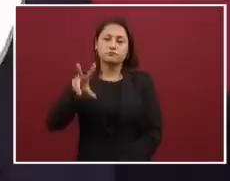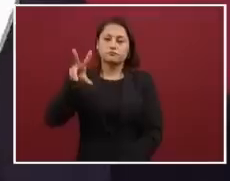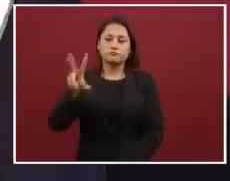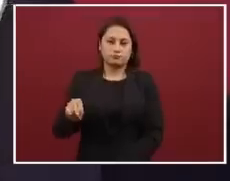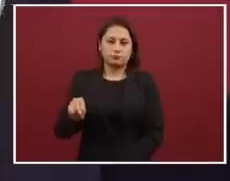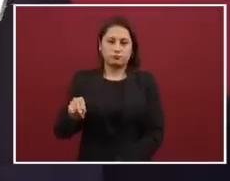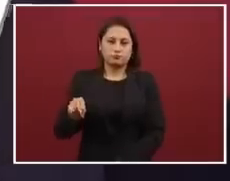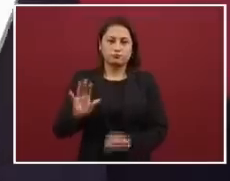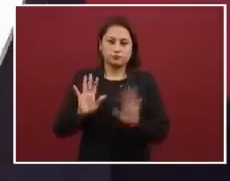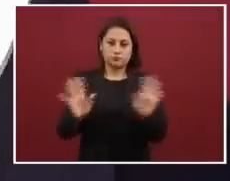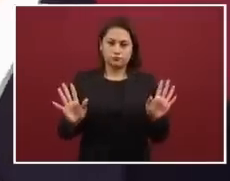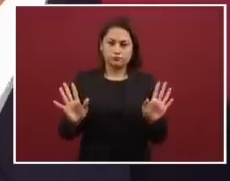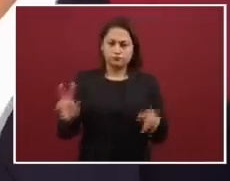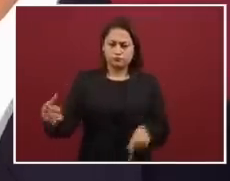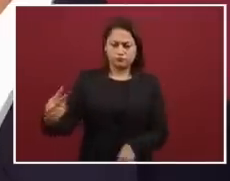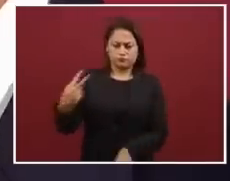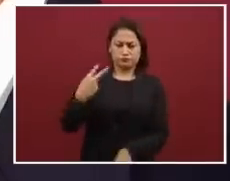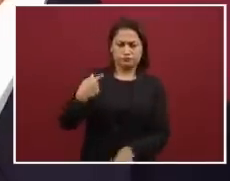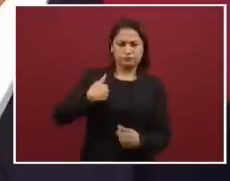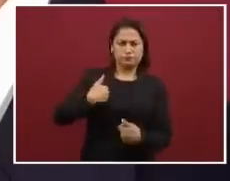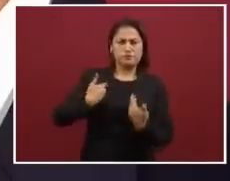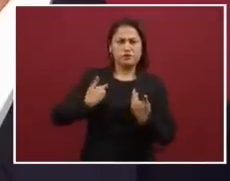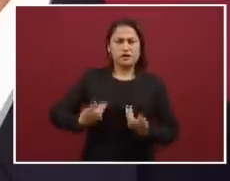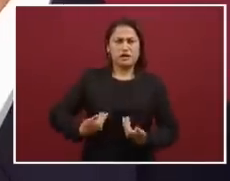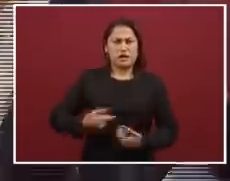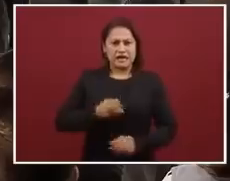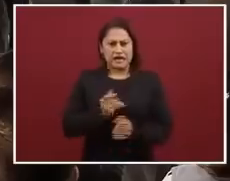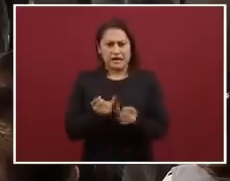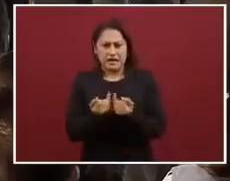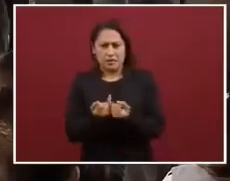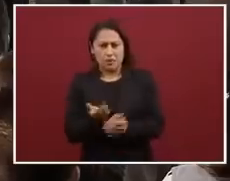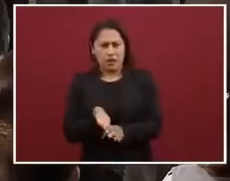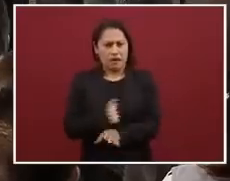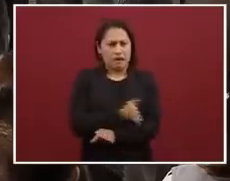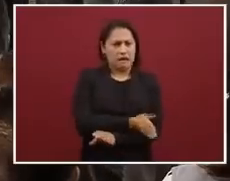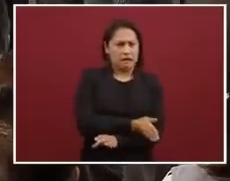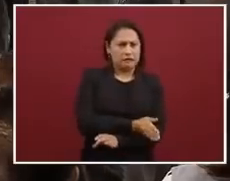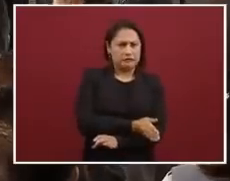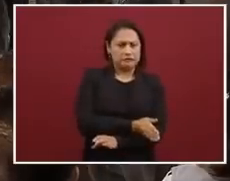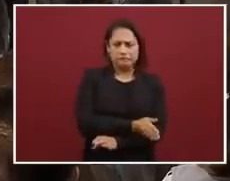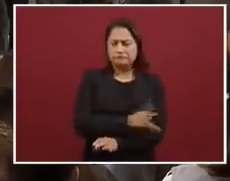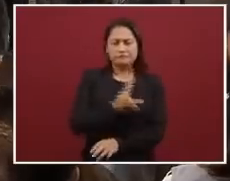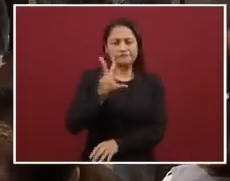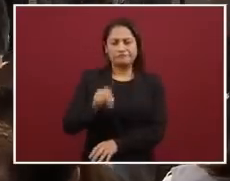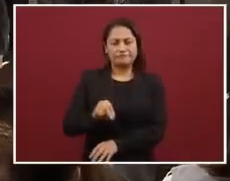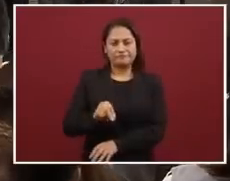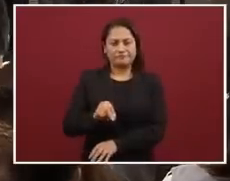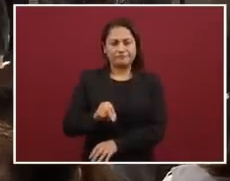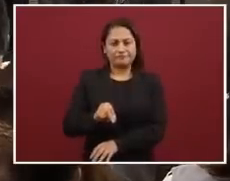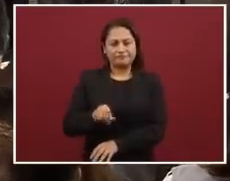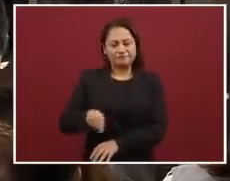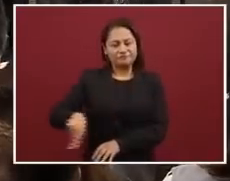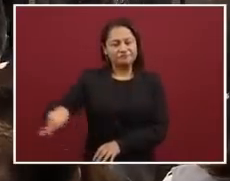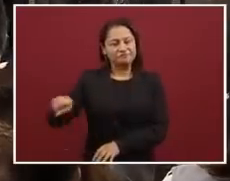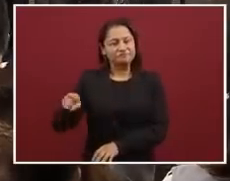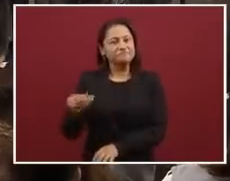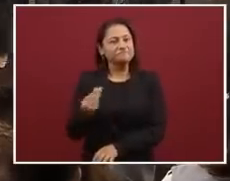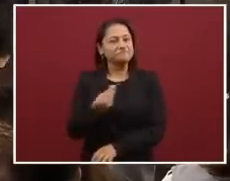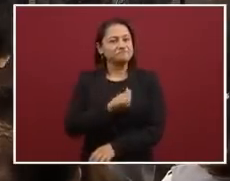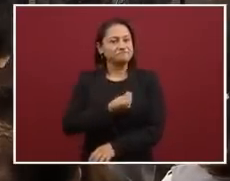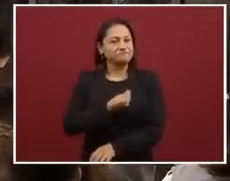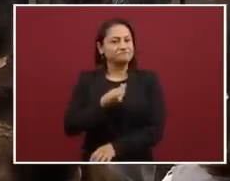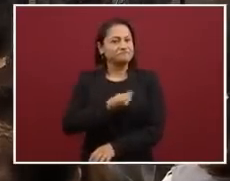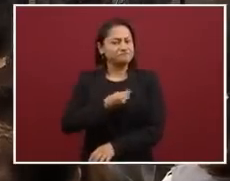ganas, porque no van a poder, no van a poder. Este es un cambio, esta